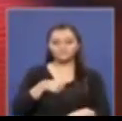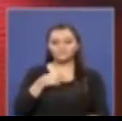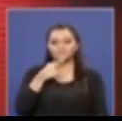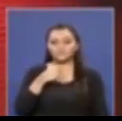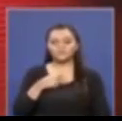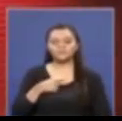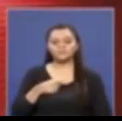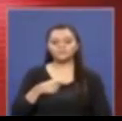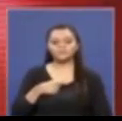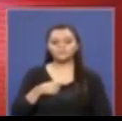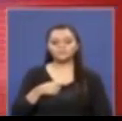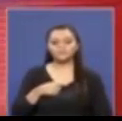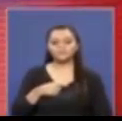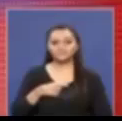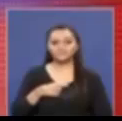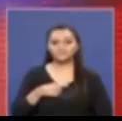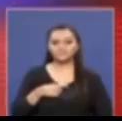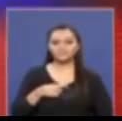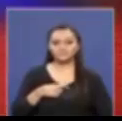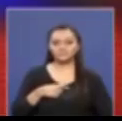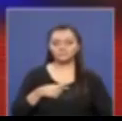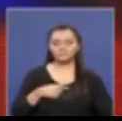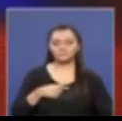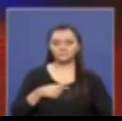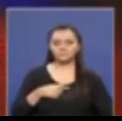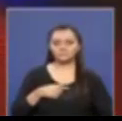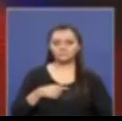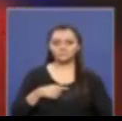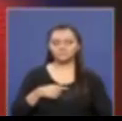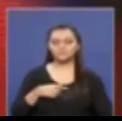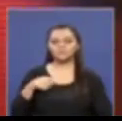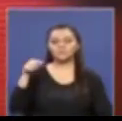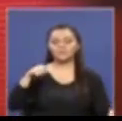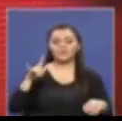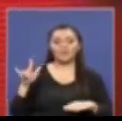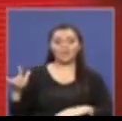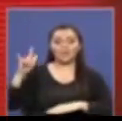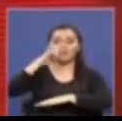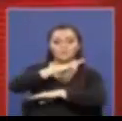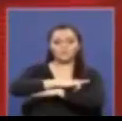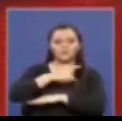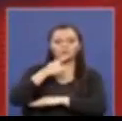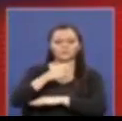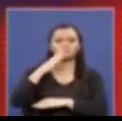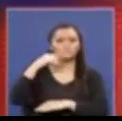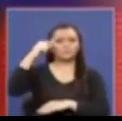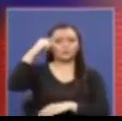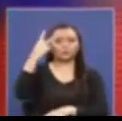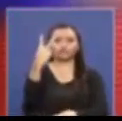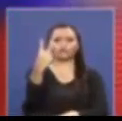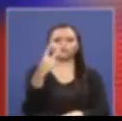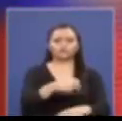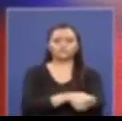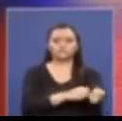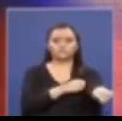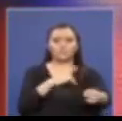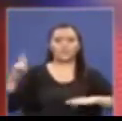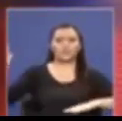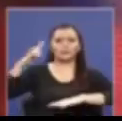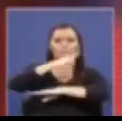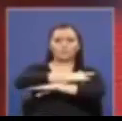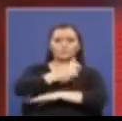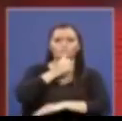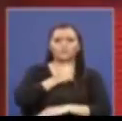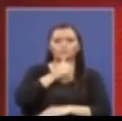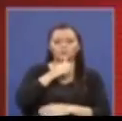que en el avión, es una de las ventajas, ¿no? Es increíble la mediocridad de la política. La gran crítica, Correa tiene dos aviones privados, o sea, son míos, ¿ah? Y dice, es